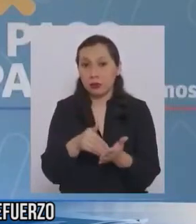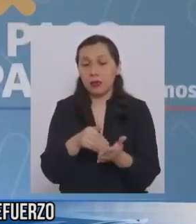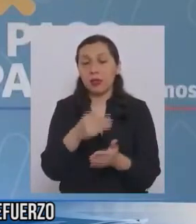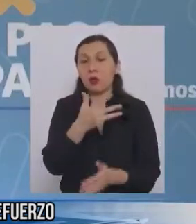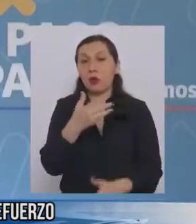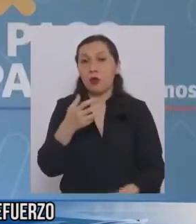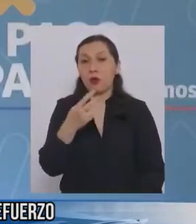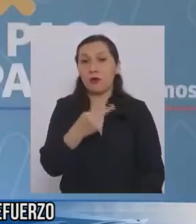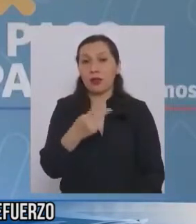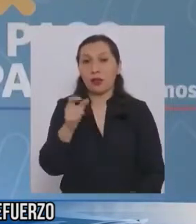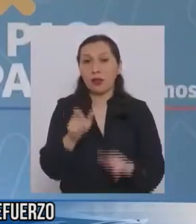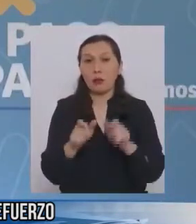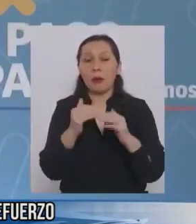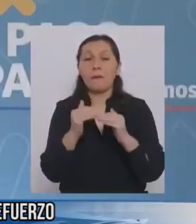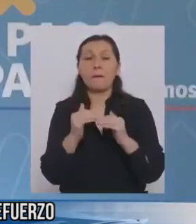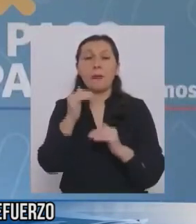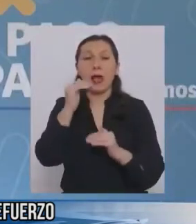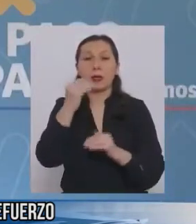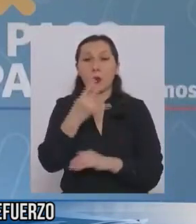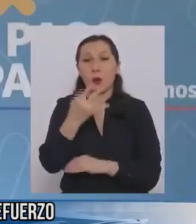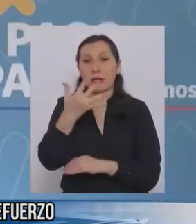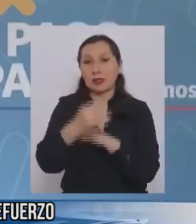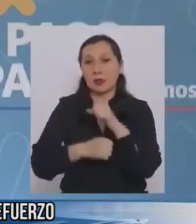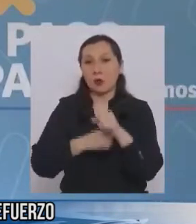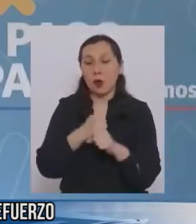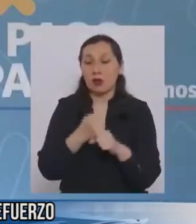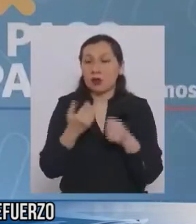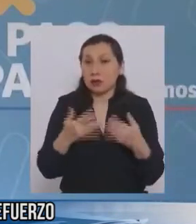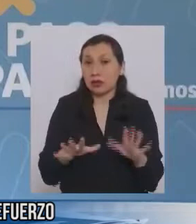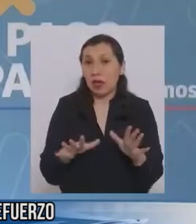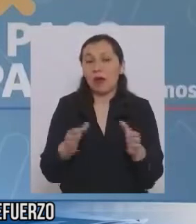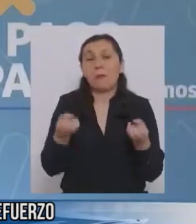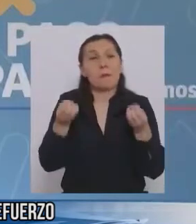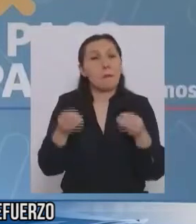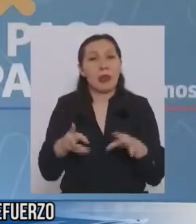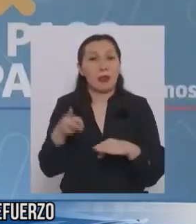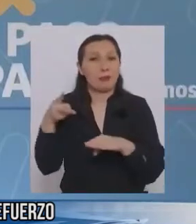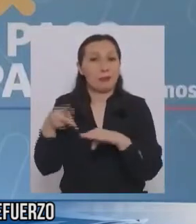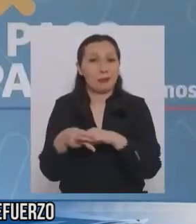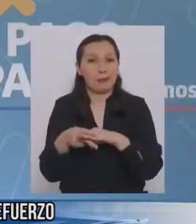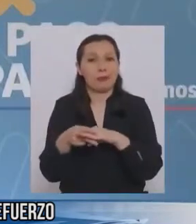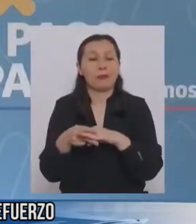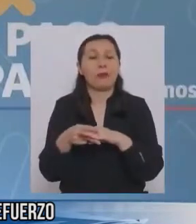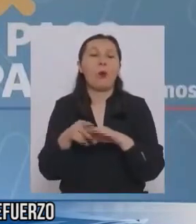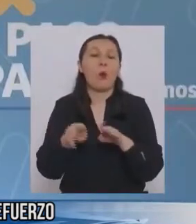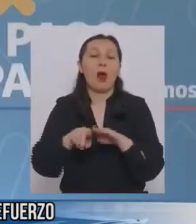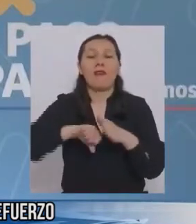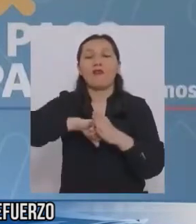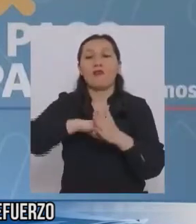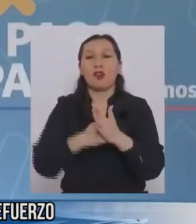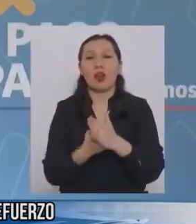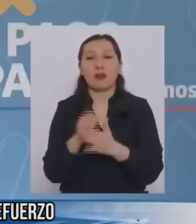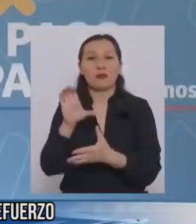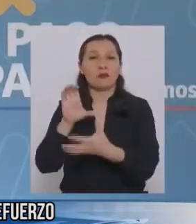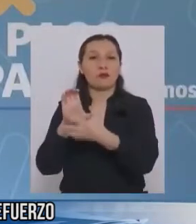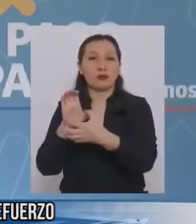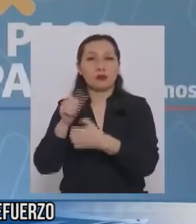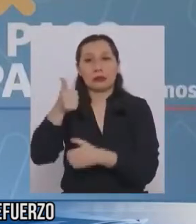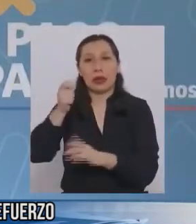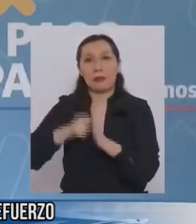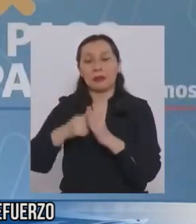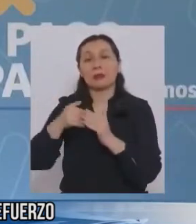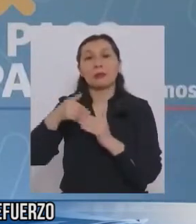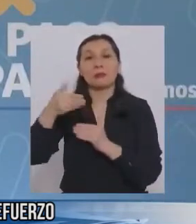922 personas mayores de 45 años que ya perdieron el pase de movilidad porque llevan más de seis meses